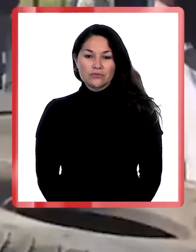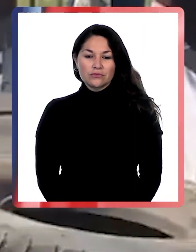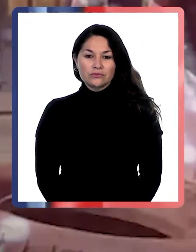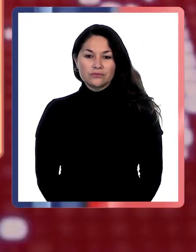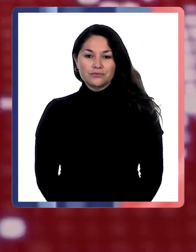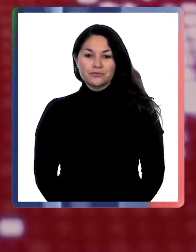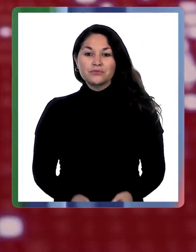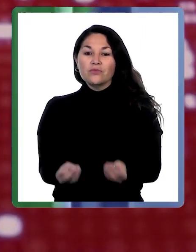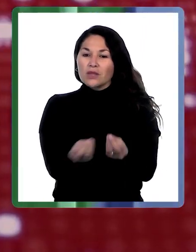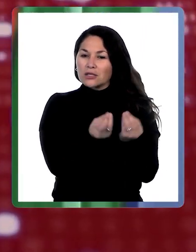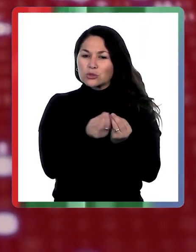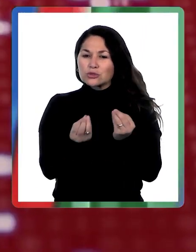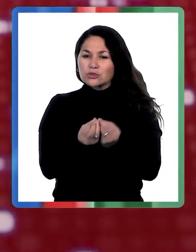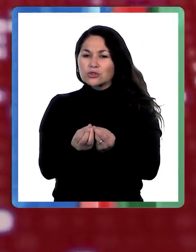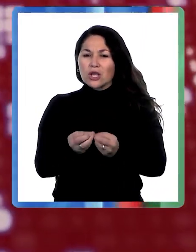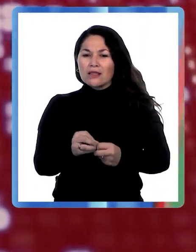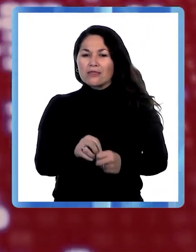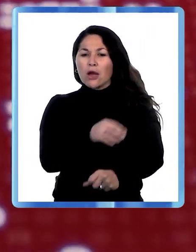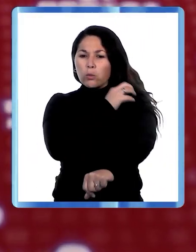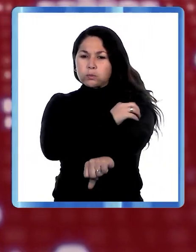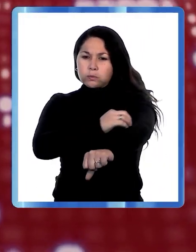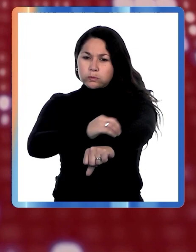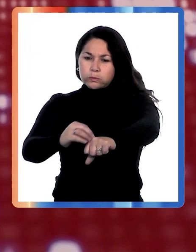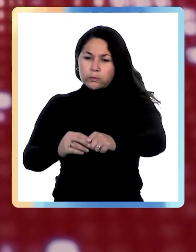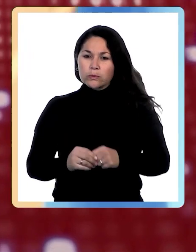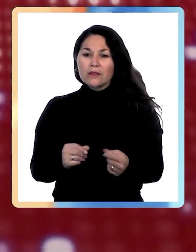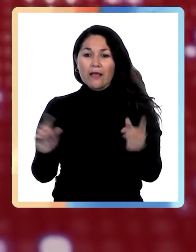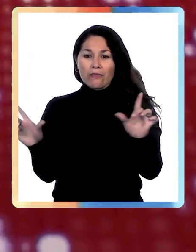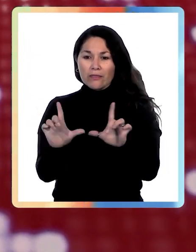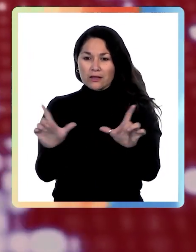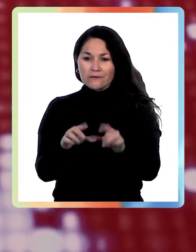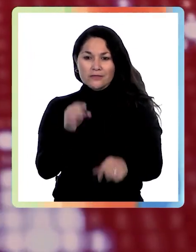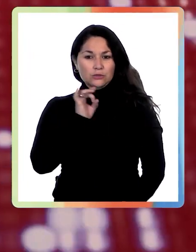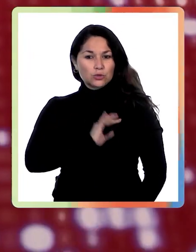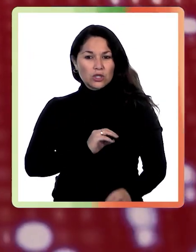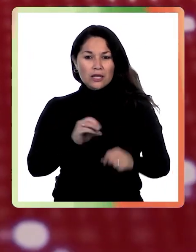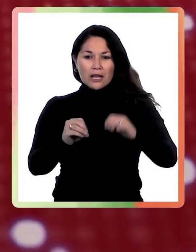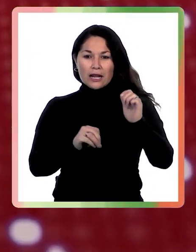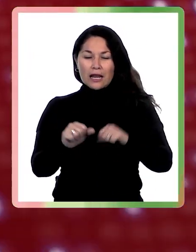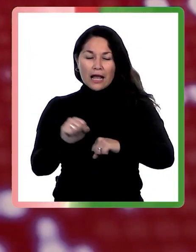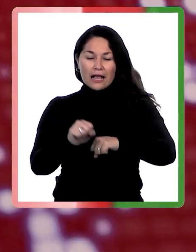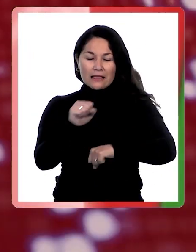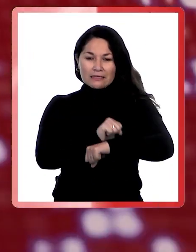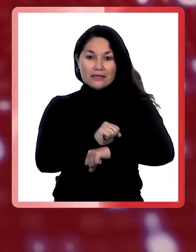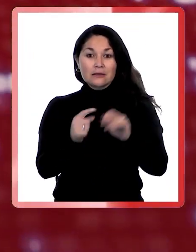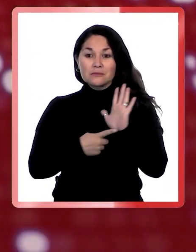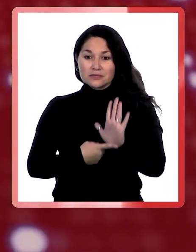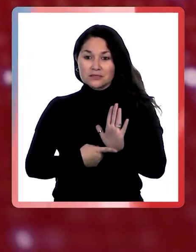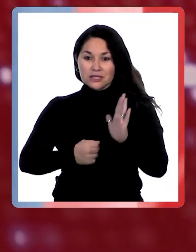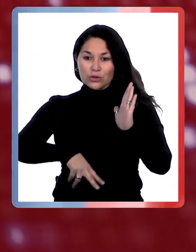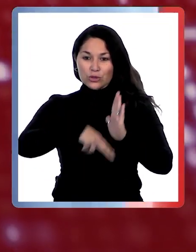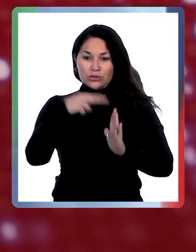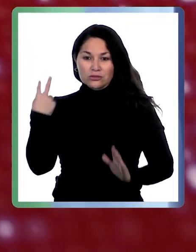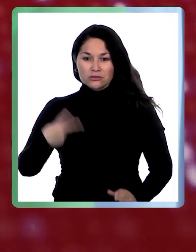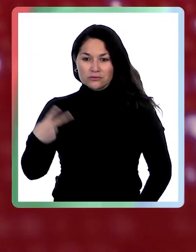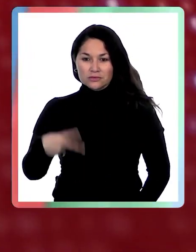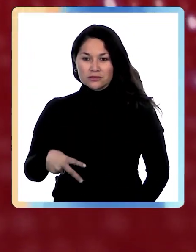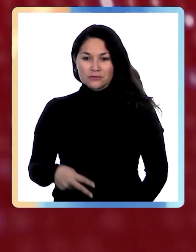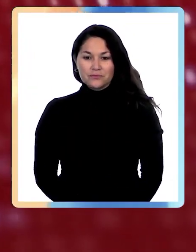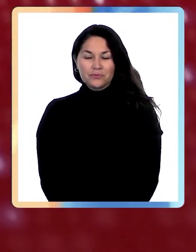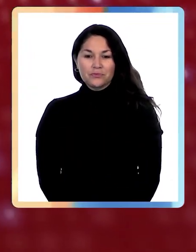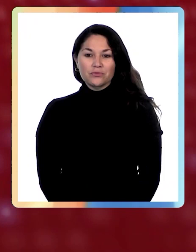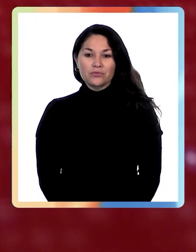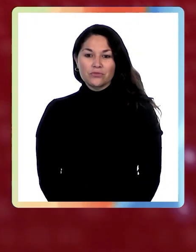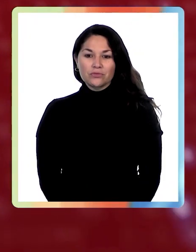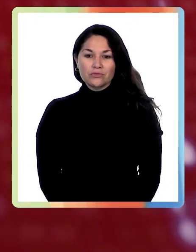noticias asociación Regional de canales de televisión de señal abierta de chile arcat presenta portavoz